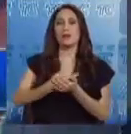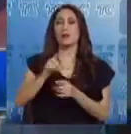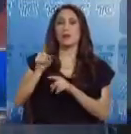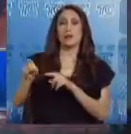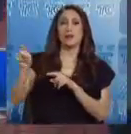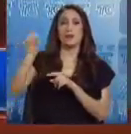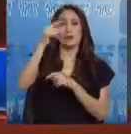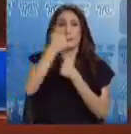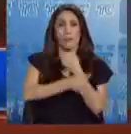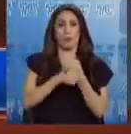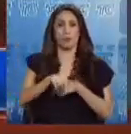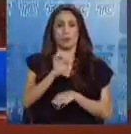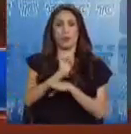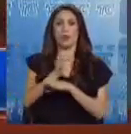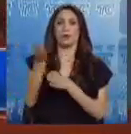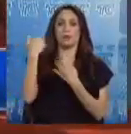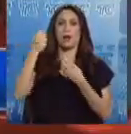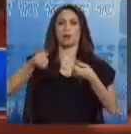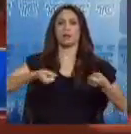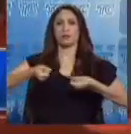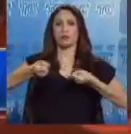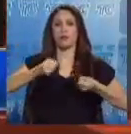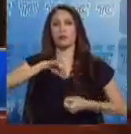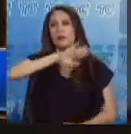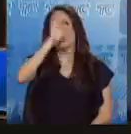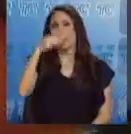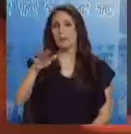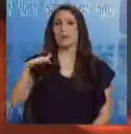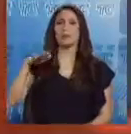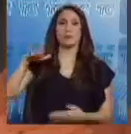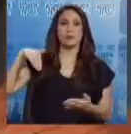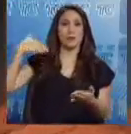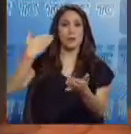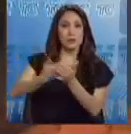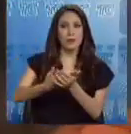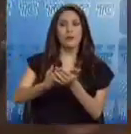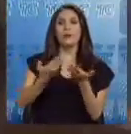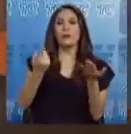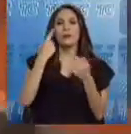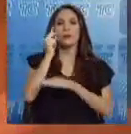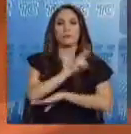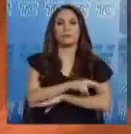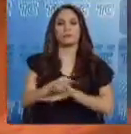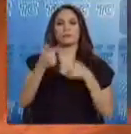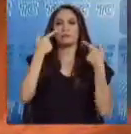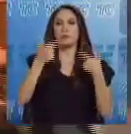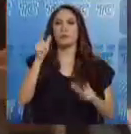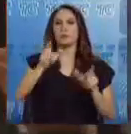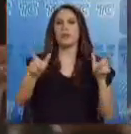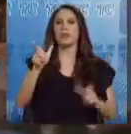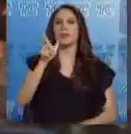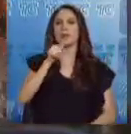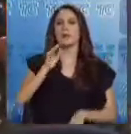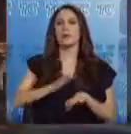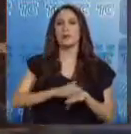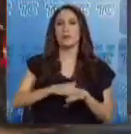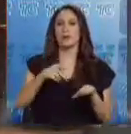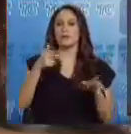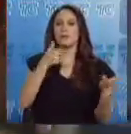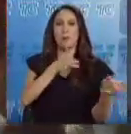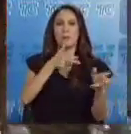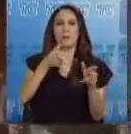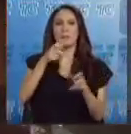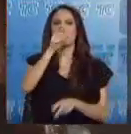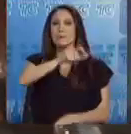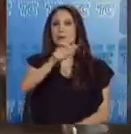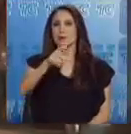del país llegaron en buses, camiones y vehículos livianos para sumarse al operativo de control y captura de los cabecillas de la presunta organización armada